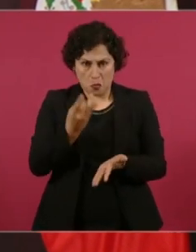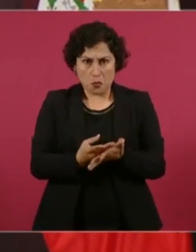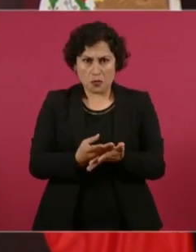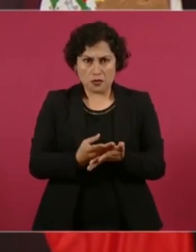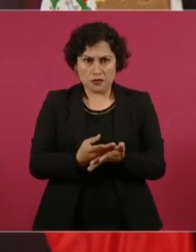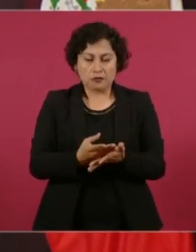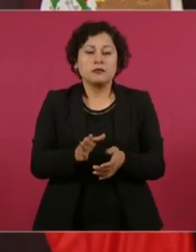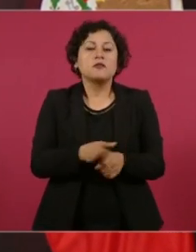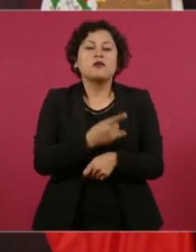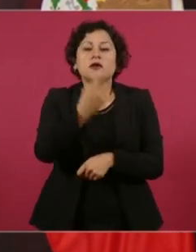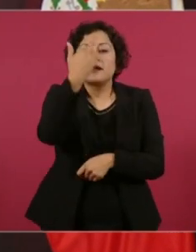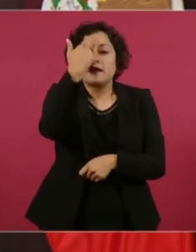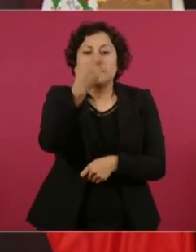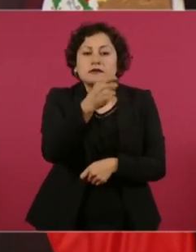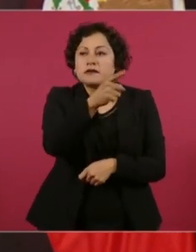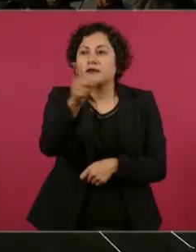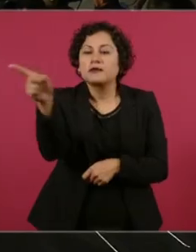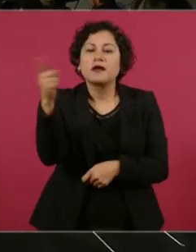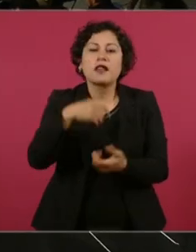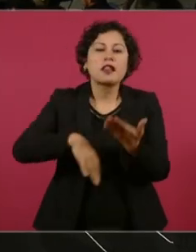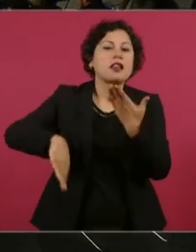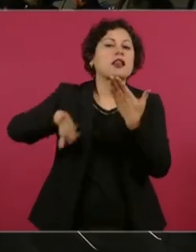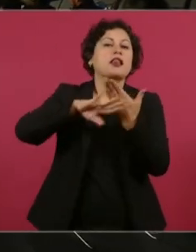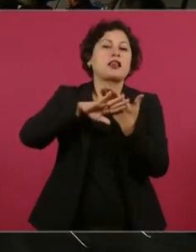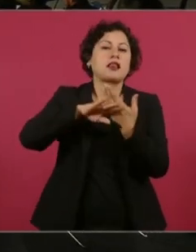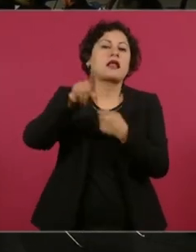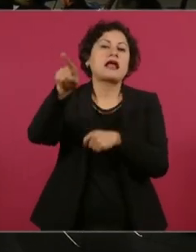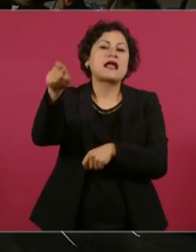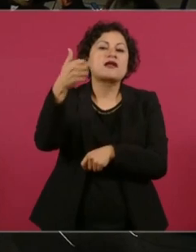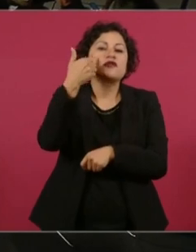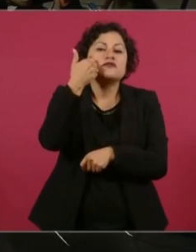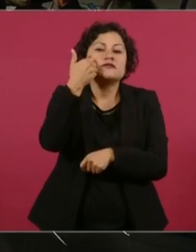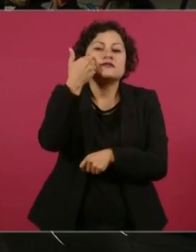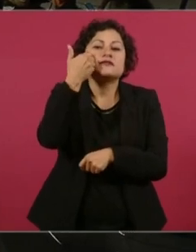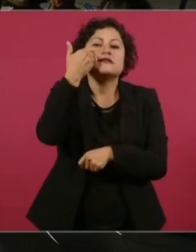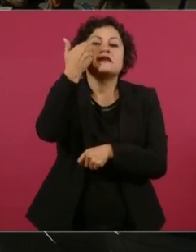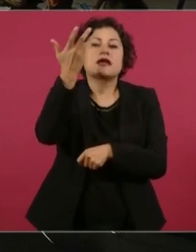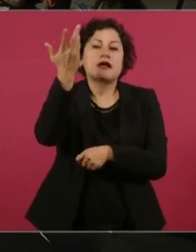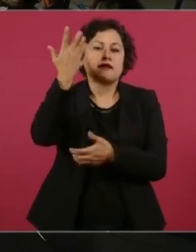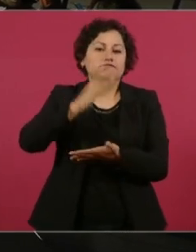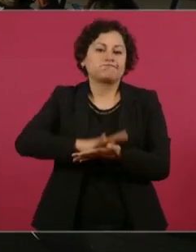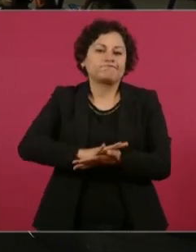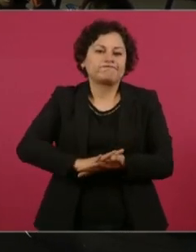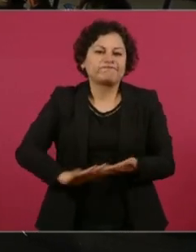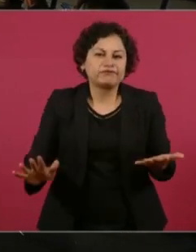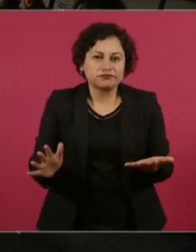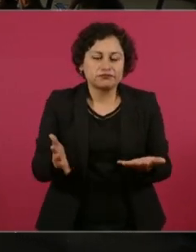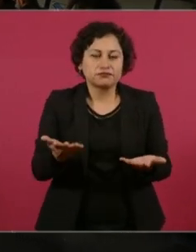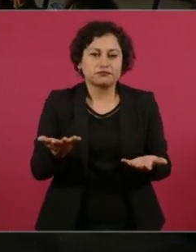destruirnos políticamente hablando, medios nacionales